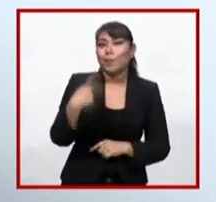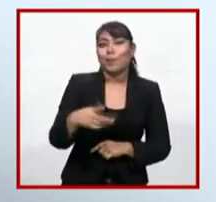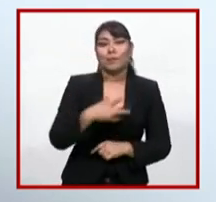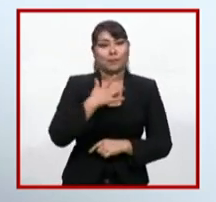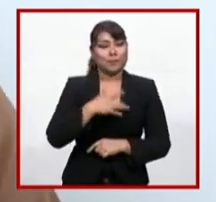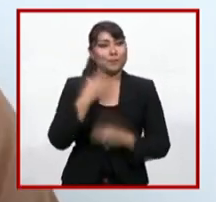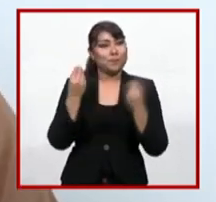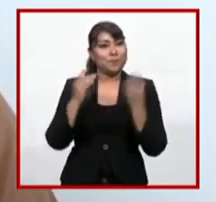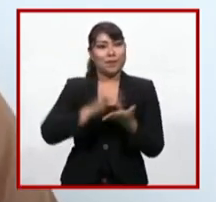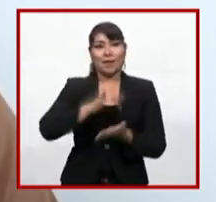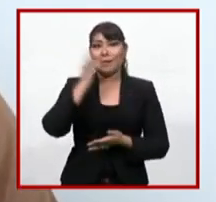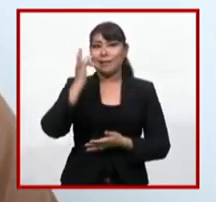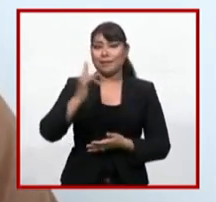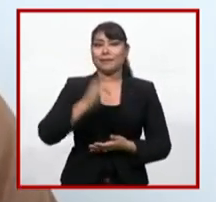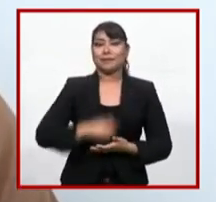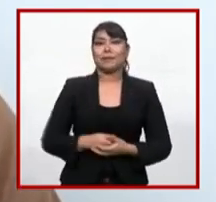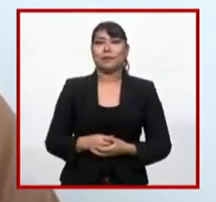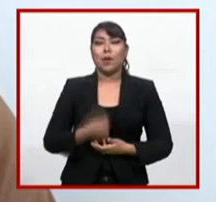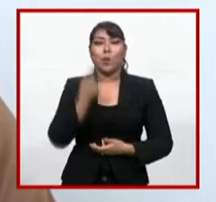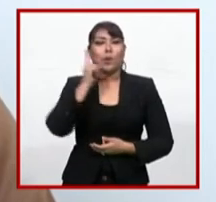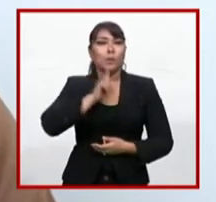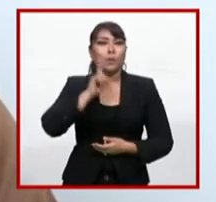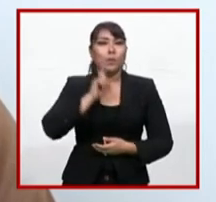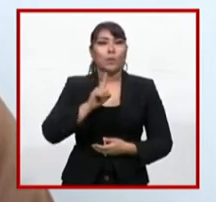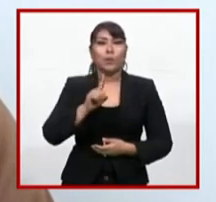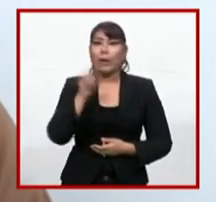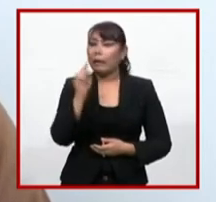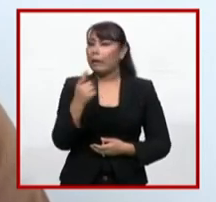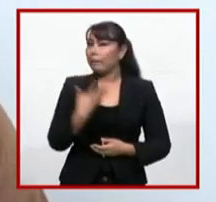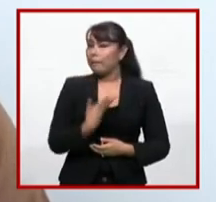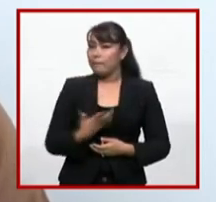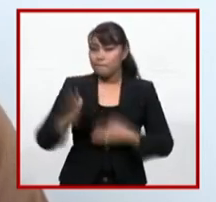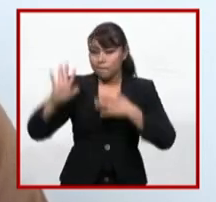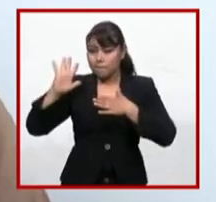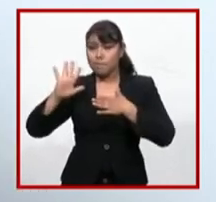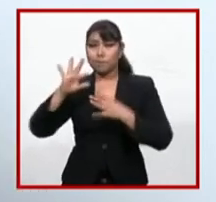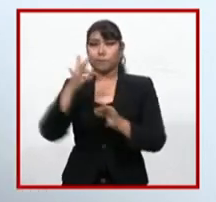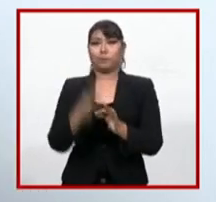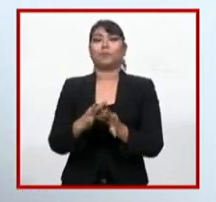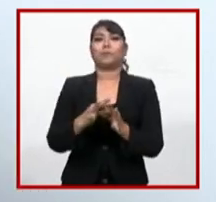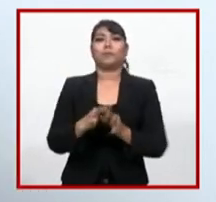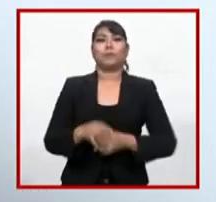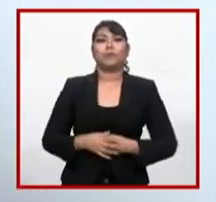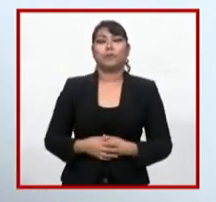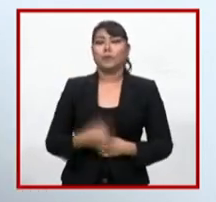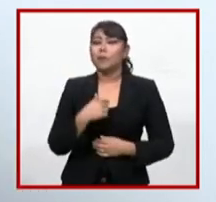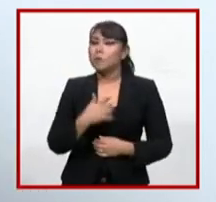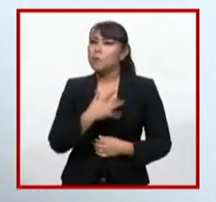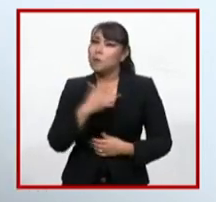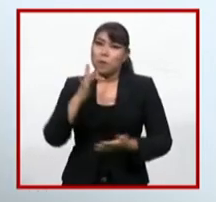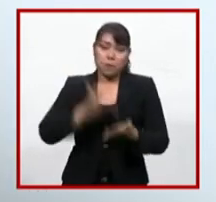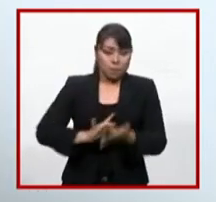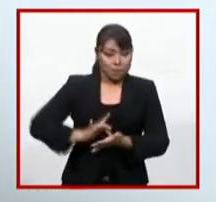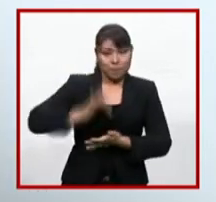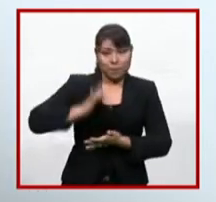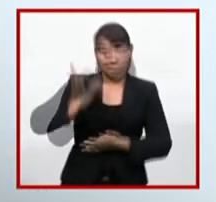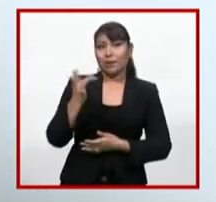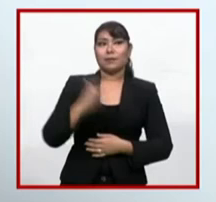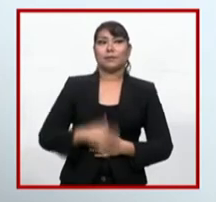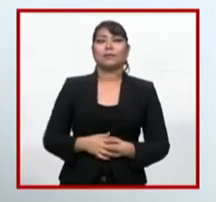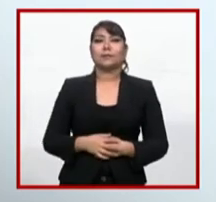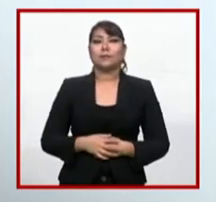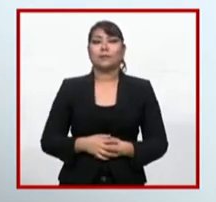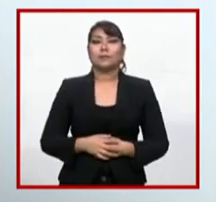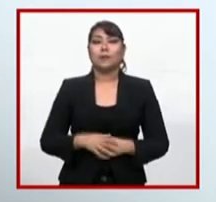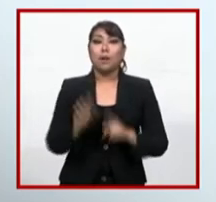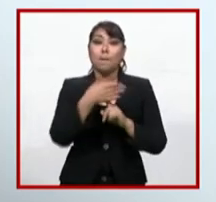muy agradecidos con ella. Una señora que tiene palabra y cumple lo que promete. De corazón le damos las gracias. Recibimos